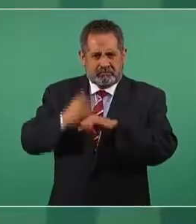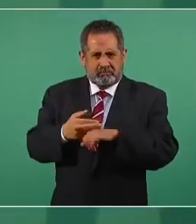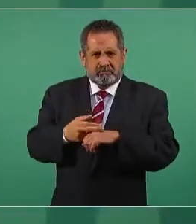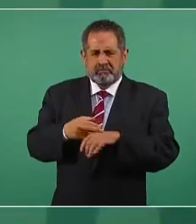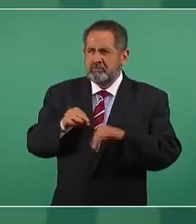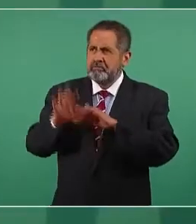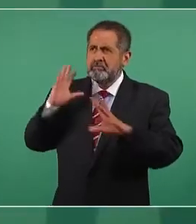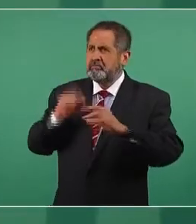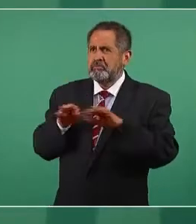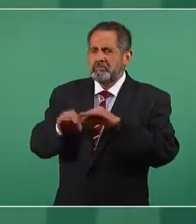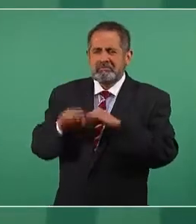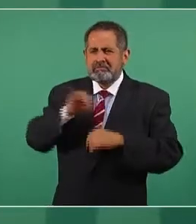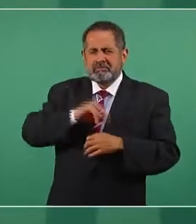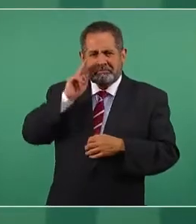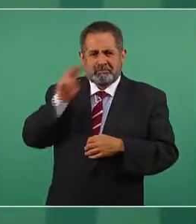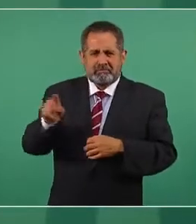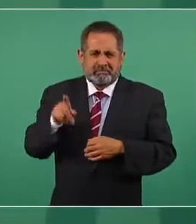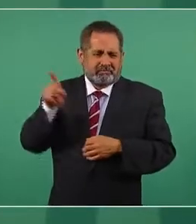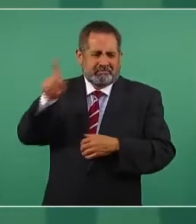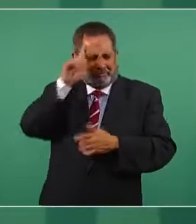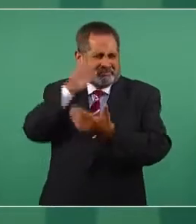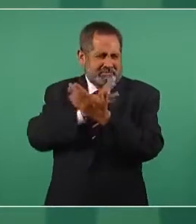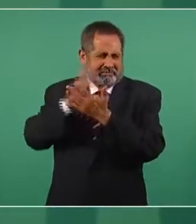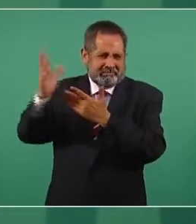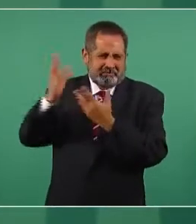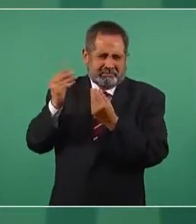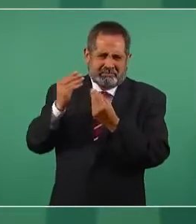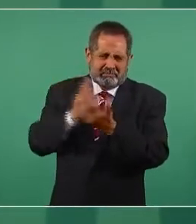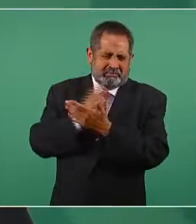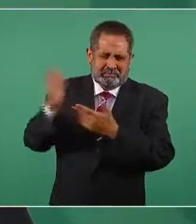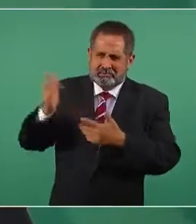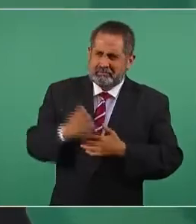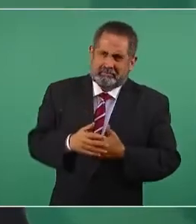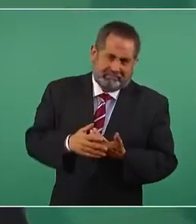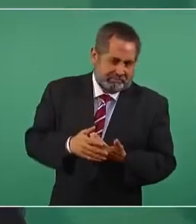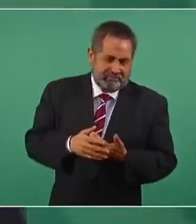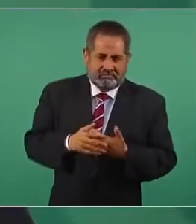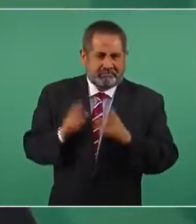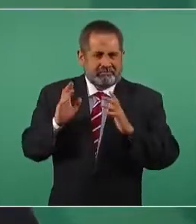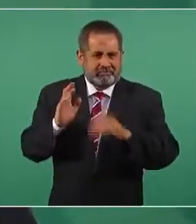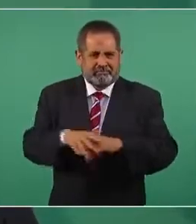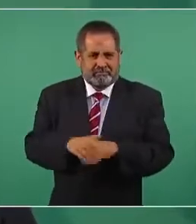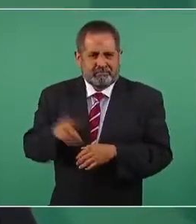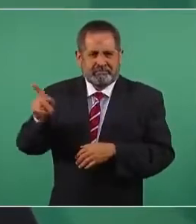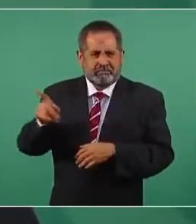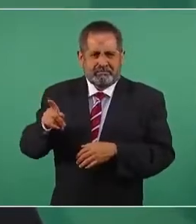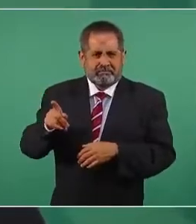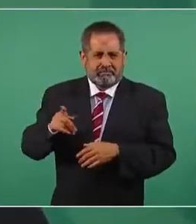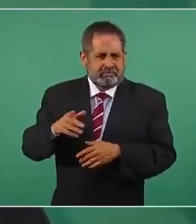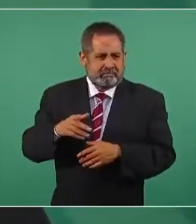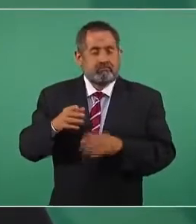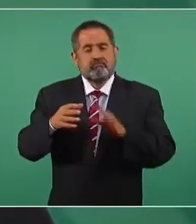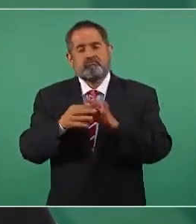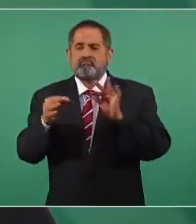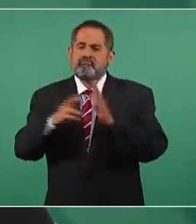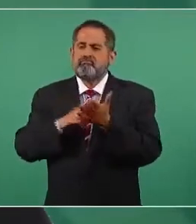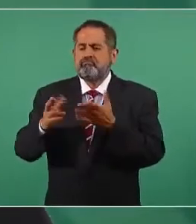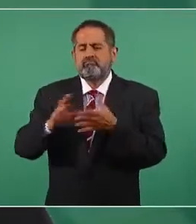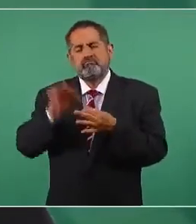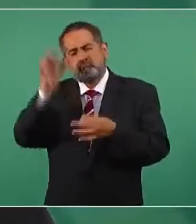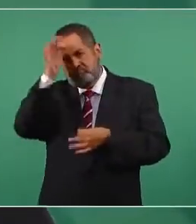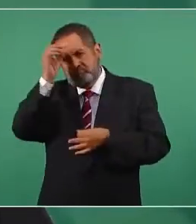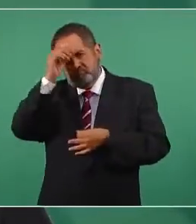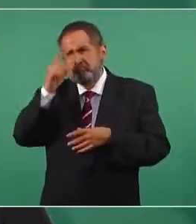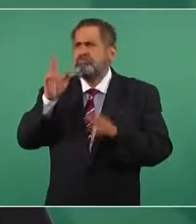servicio público. Entonces fue demasiado, fue un exceso, es algo más allá del comentario de una revista que pues,